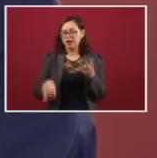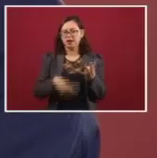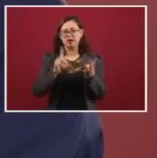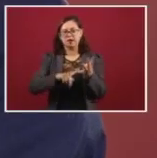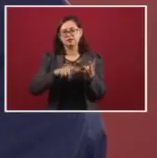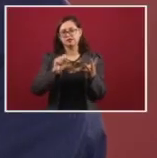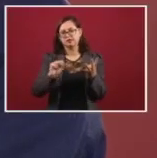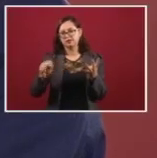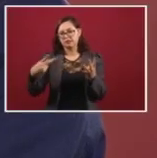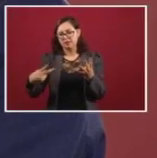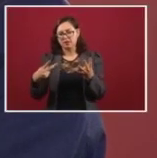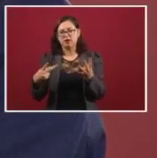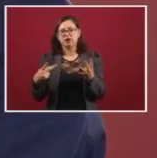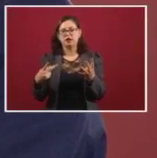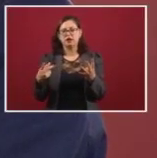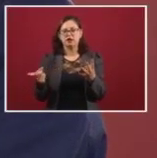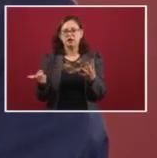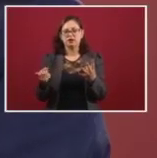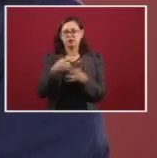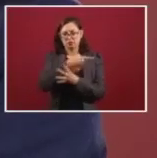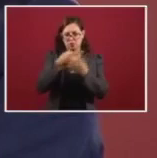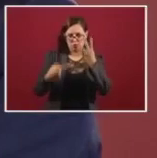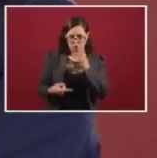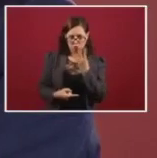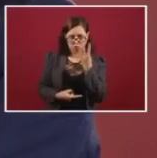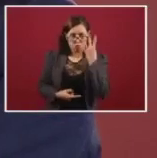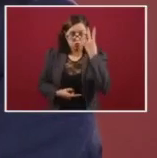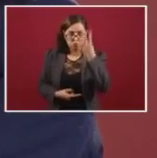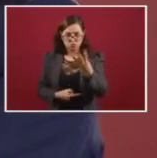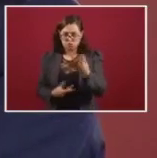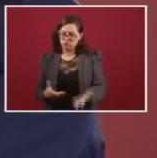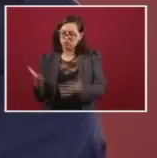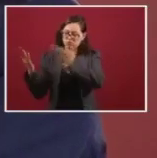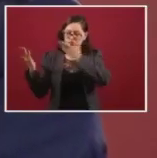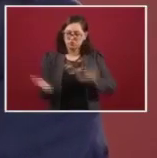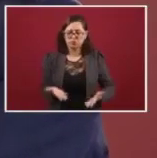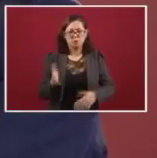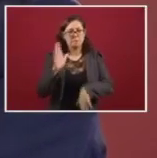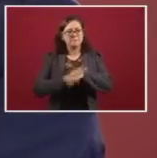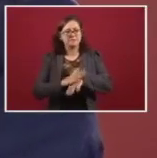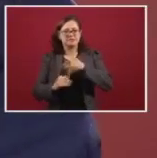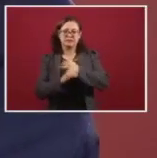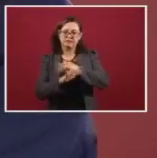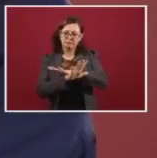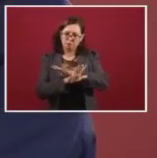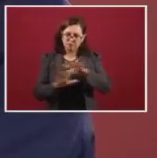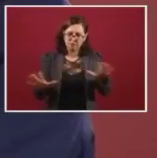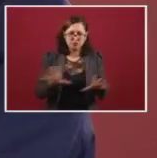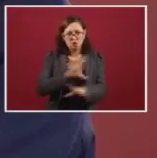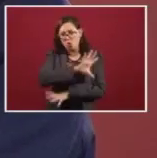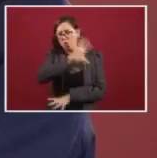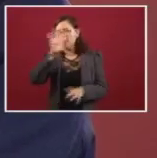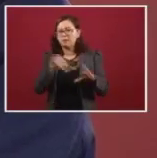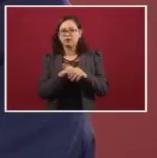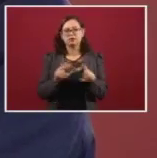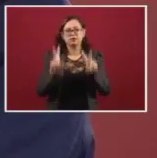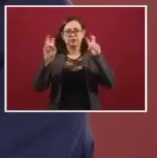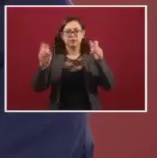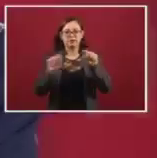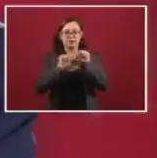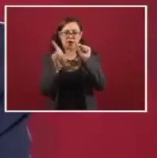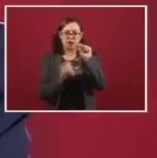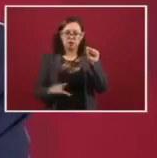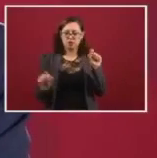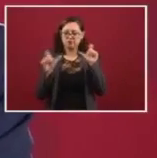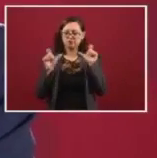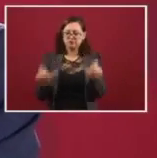Seguridad Pública, y que les den un informe sobre cómo vamos con la Guardia, en